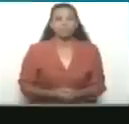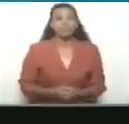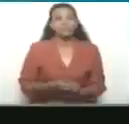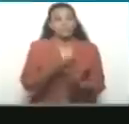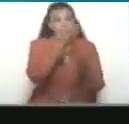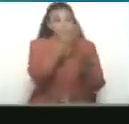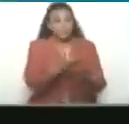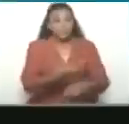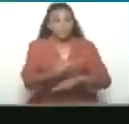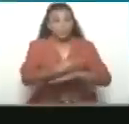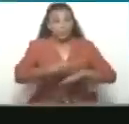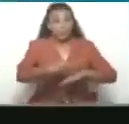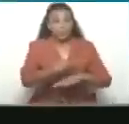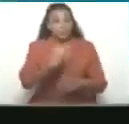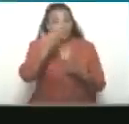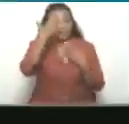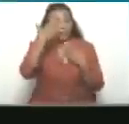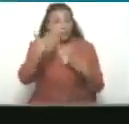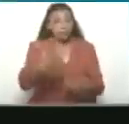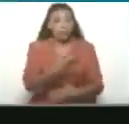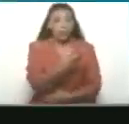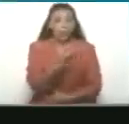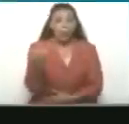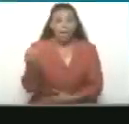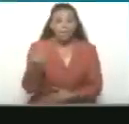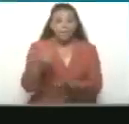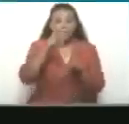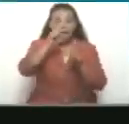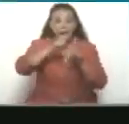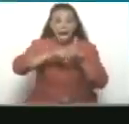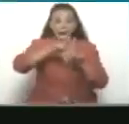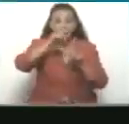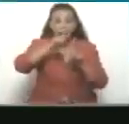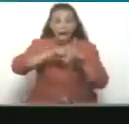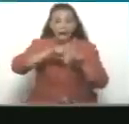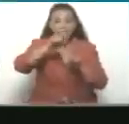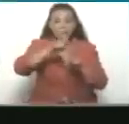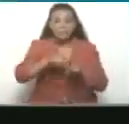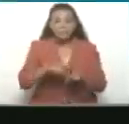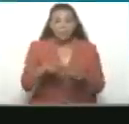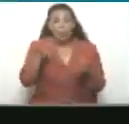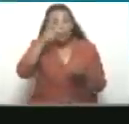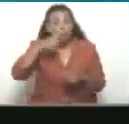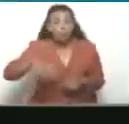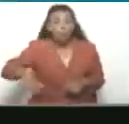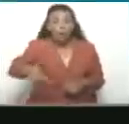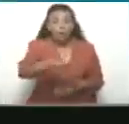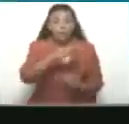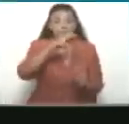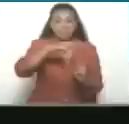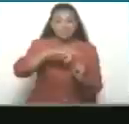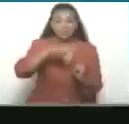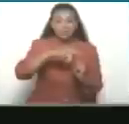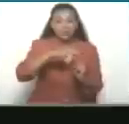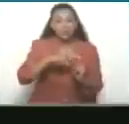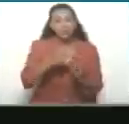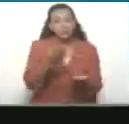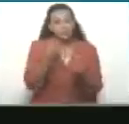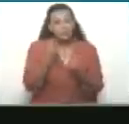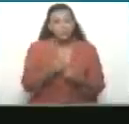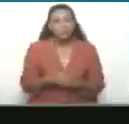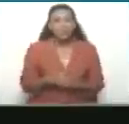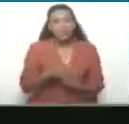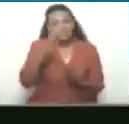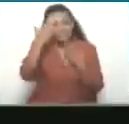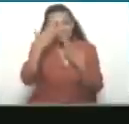Freddy alirio a 40 grados el pueblo de San Antonio del táchira en la calle dando el ejemplo mi